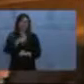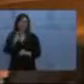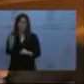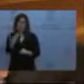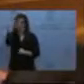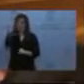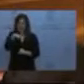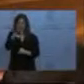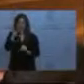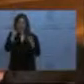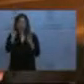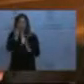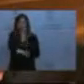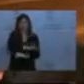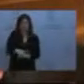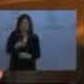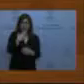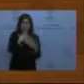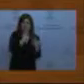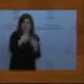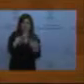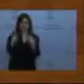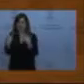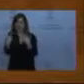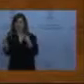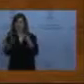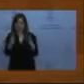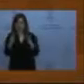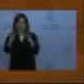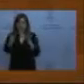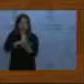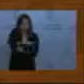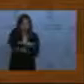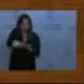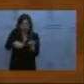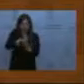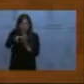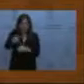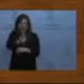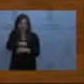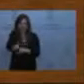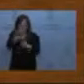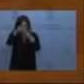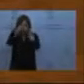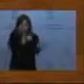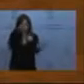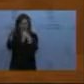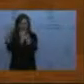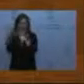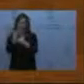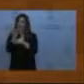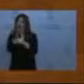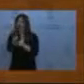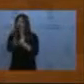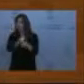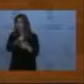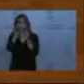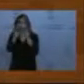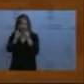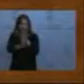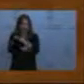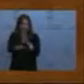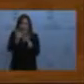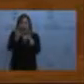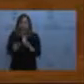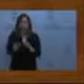partido de prebenjamines, niños de 6 y 7 años, en una auténtica batalla campal que acaba con hospitalizados. El ejemplo es fantástico. Y me quedo con las declaraciones